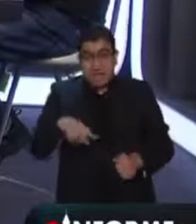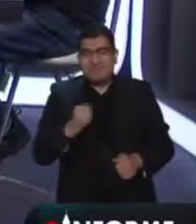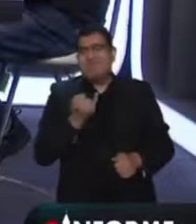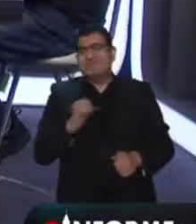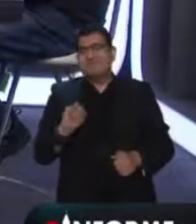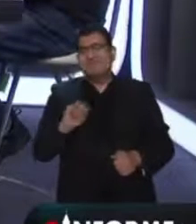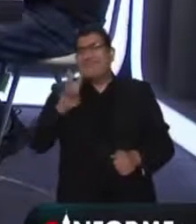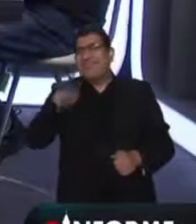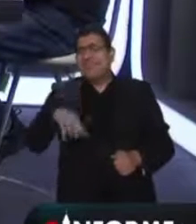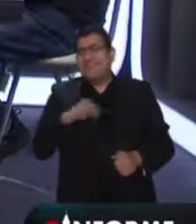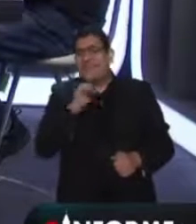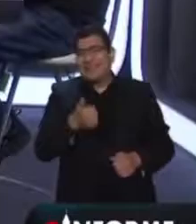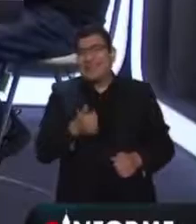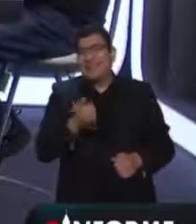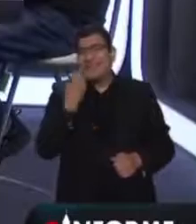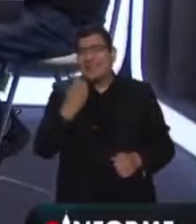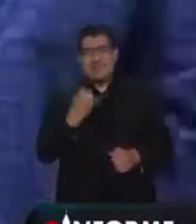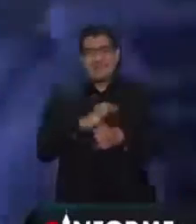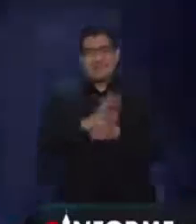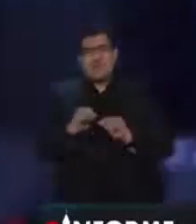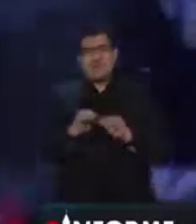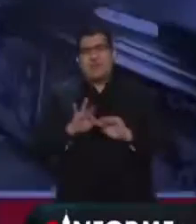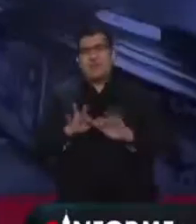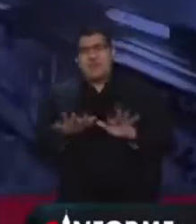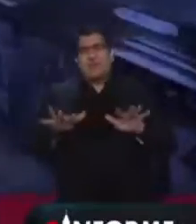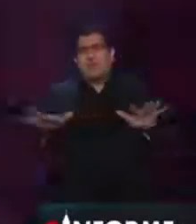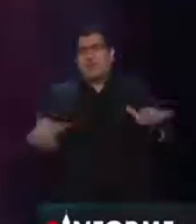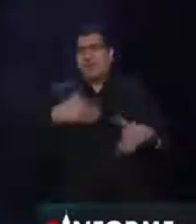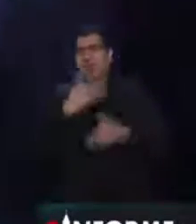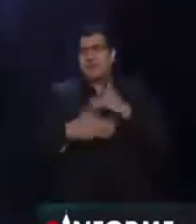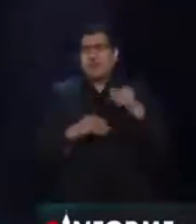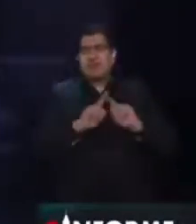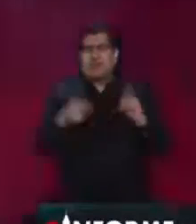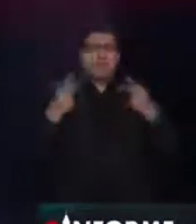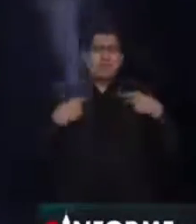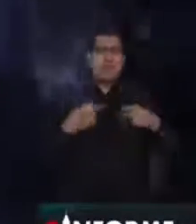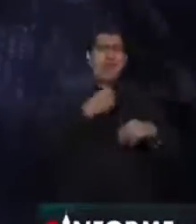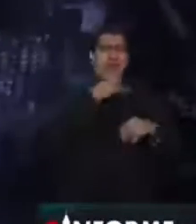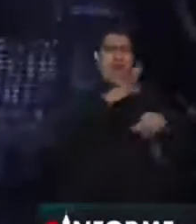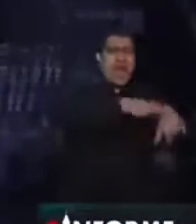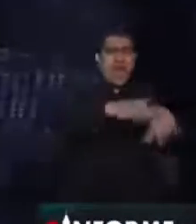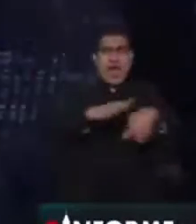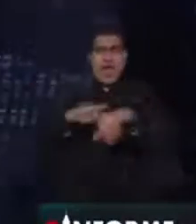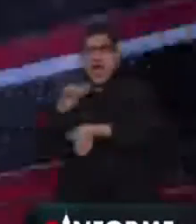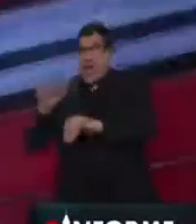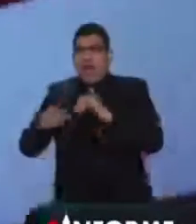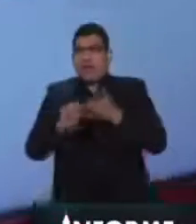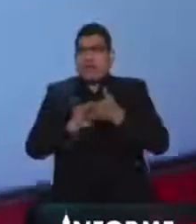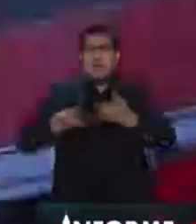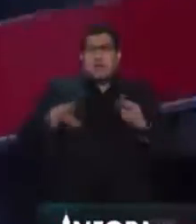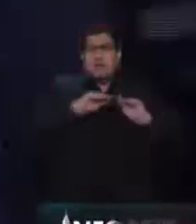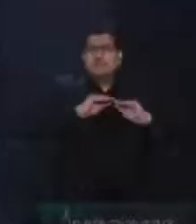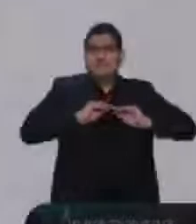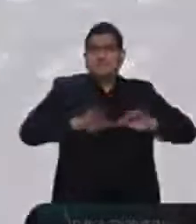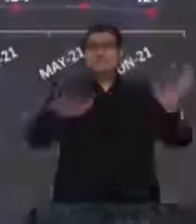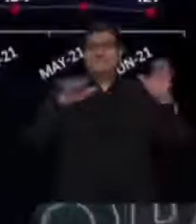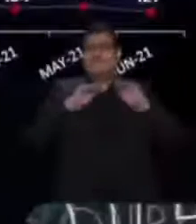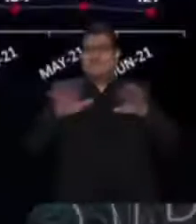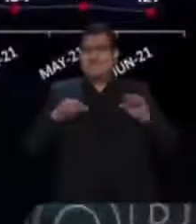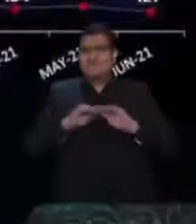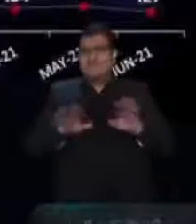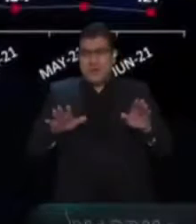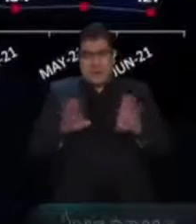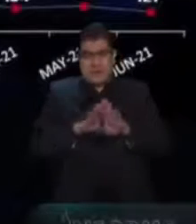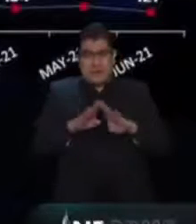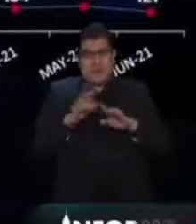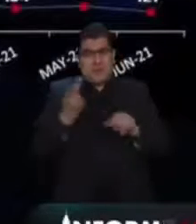Pero aquí hay que analizar todo el fenómeno, porque empiezan a salir estos periodistas o comunicadores en sus cuentas de Twitter. ¿Y qué pasa?